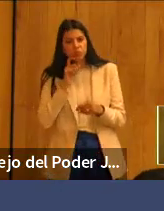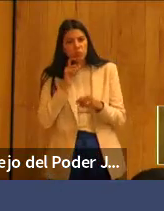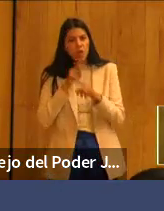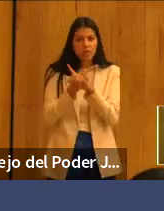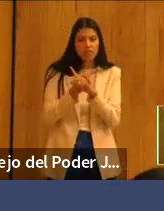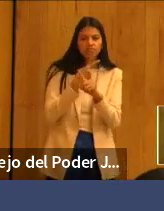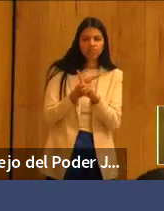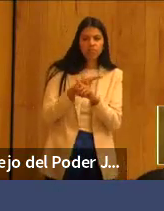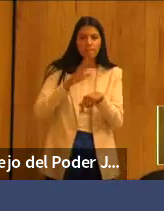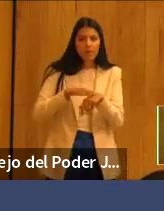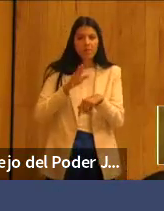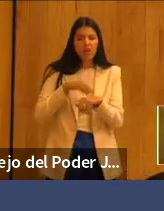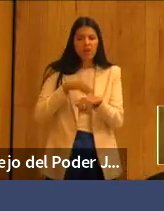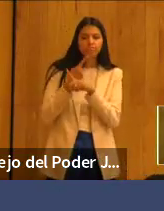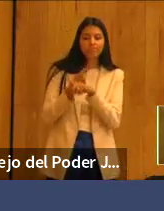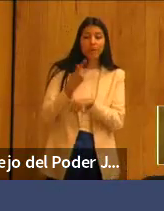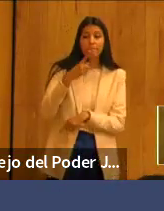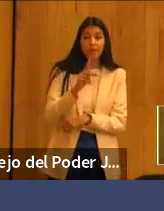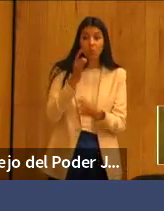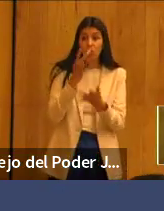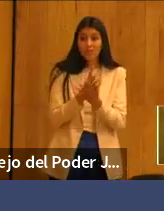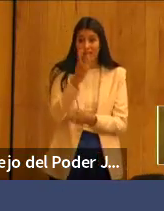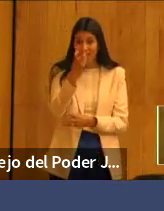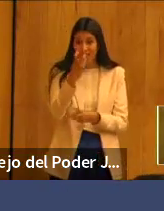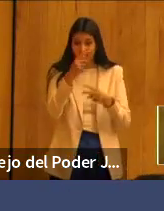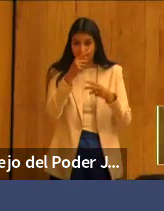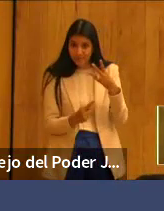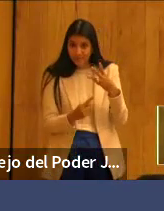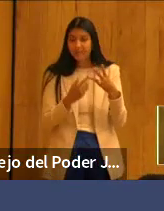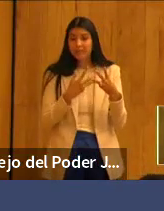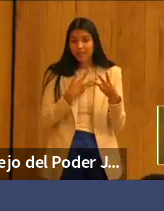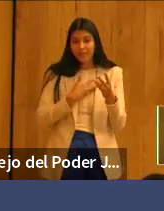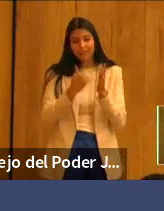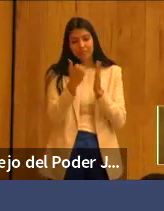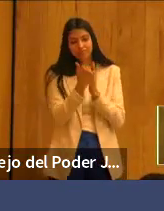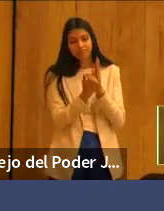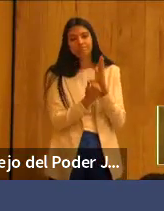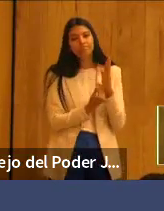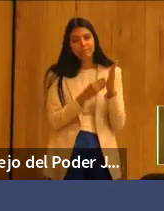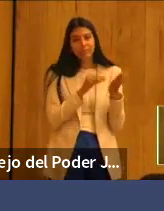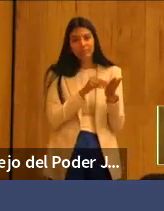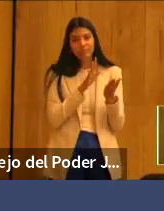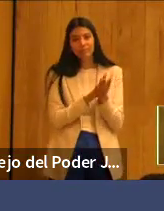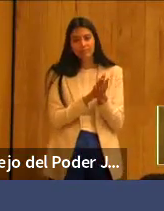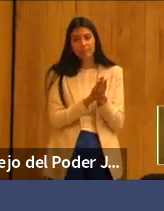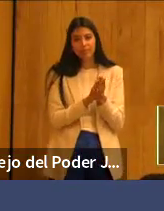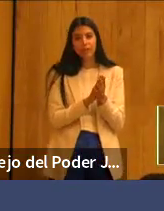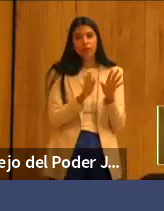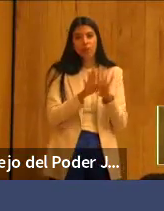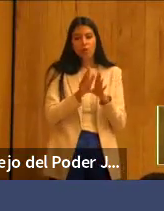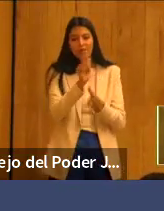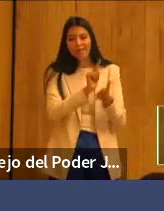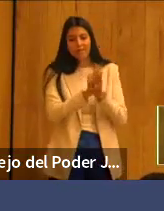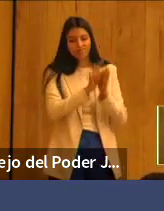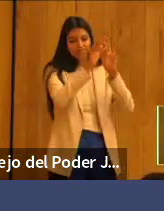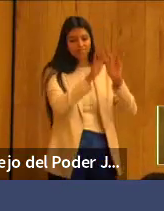agresiones, pero solamente en esas había los requisitos que establece la jurisprudencia.